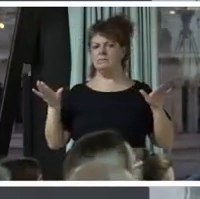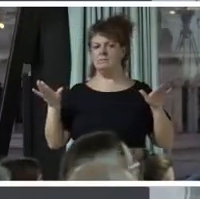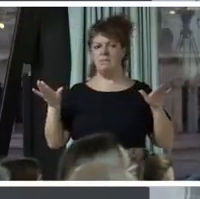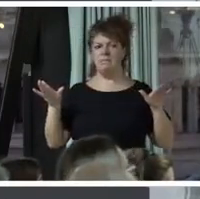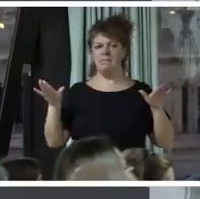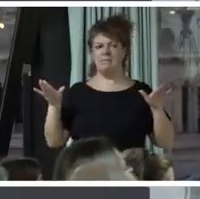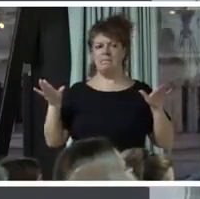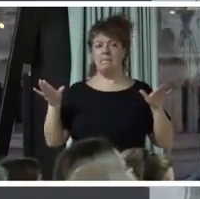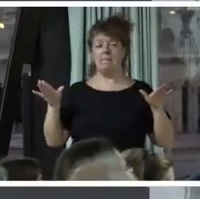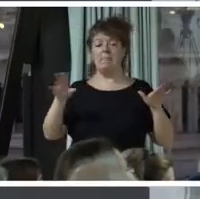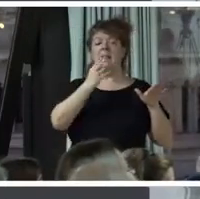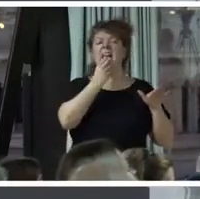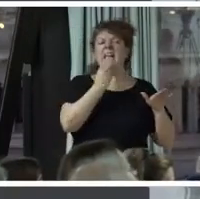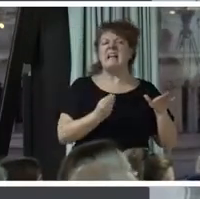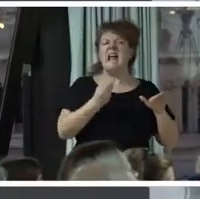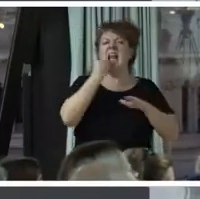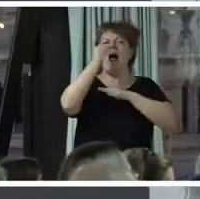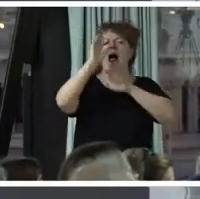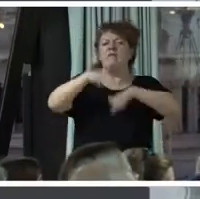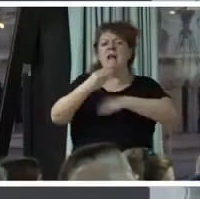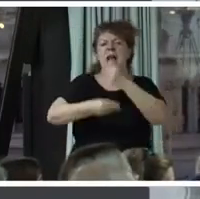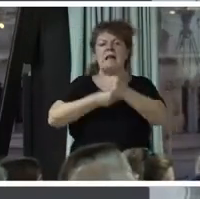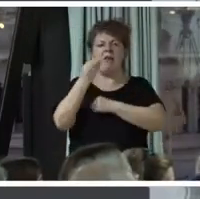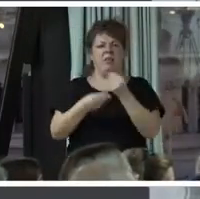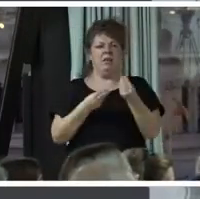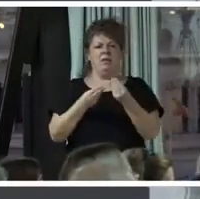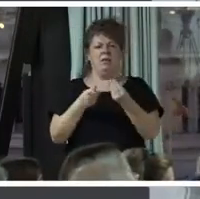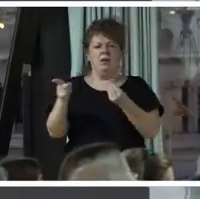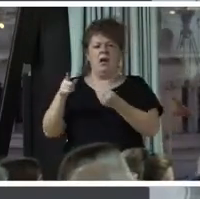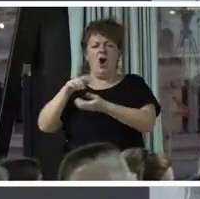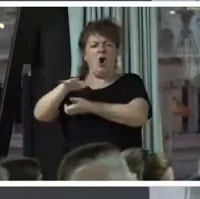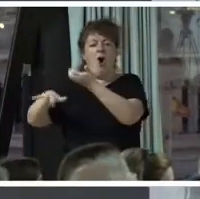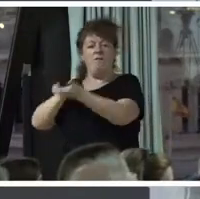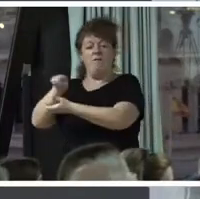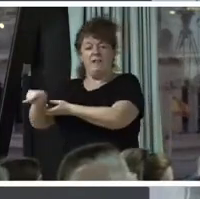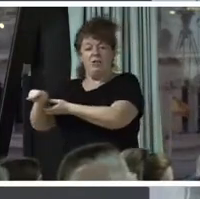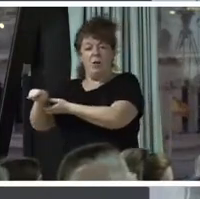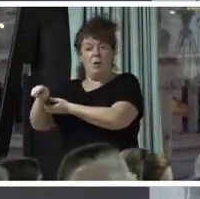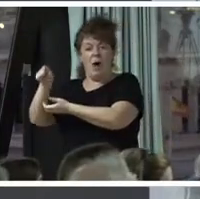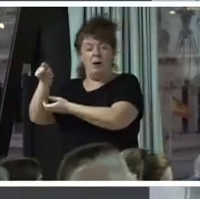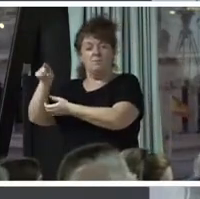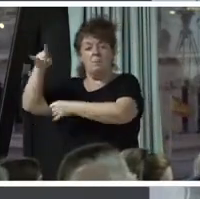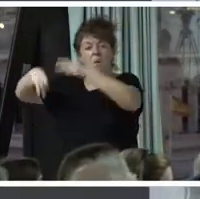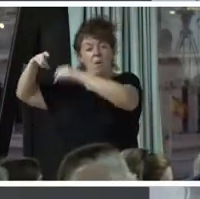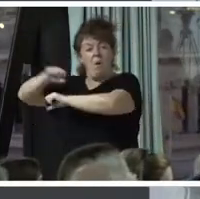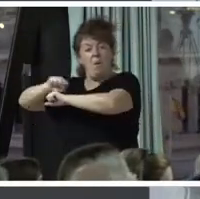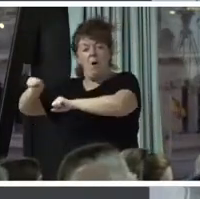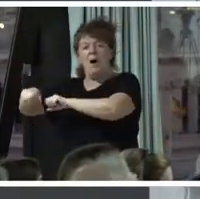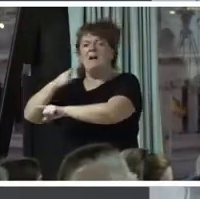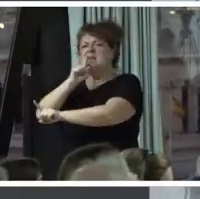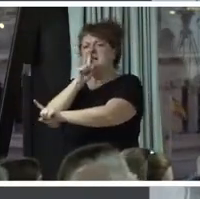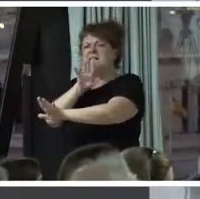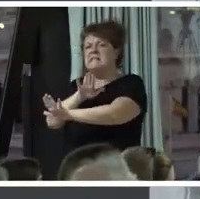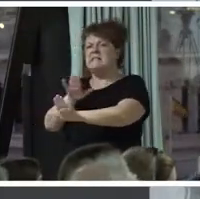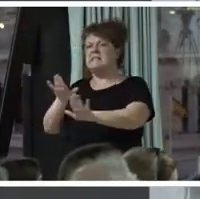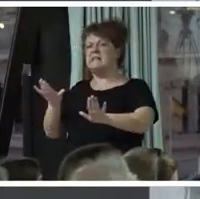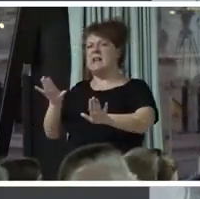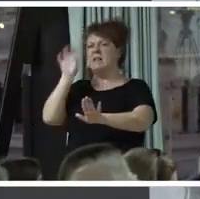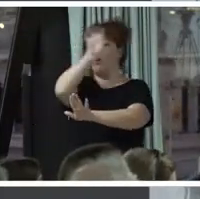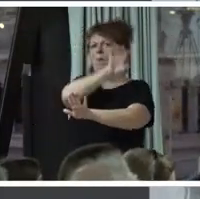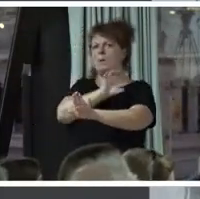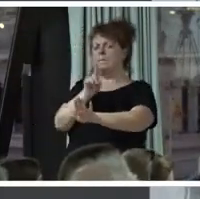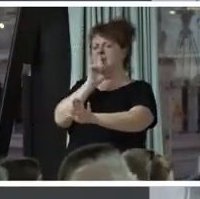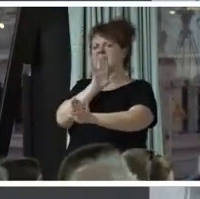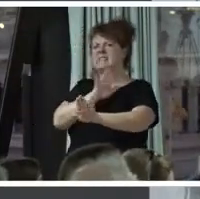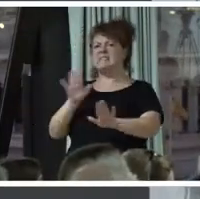vamos a decir normales lo que ha conseguido Es que de este conflicto no se hable el silencio en la comunidad internacional es